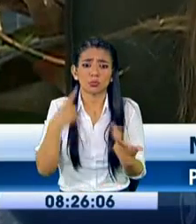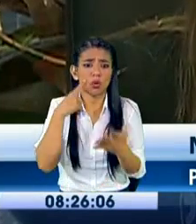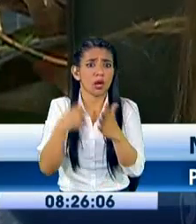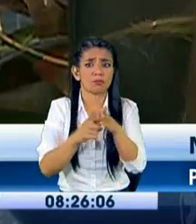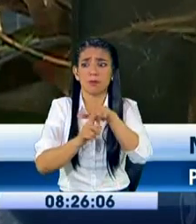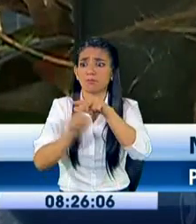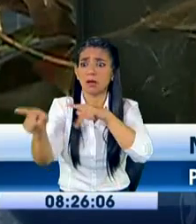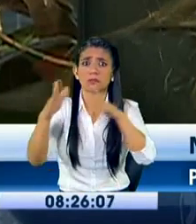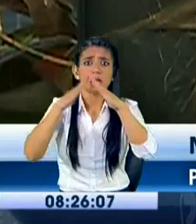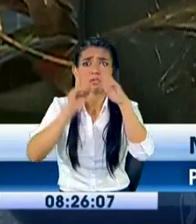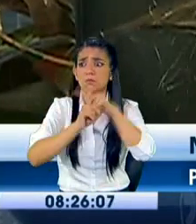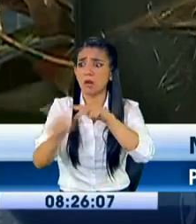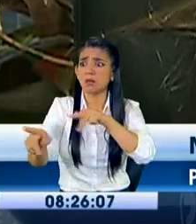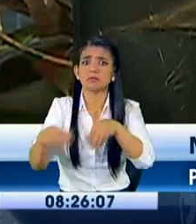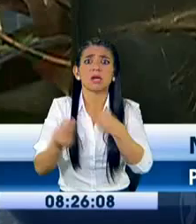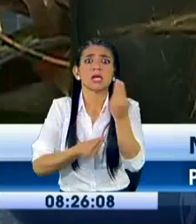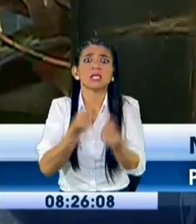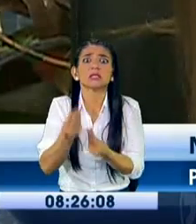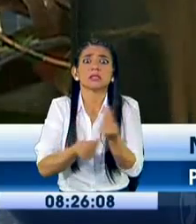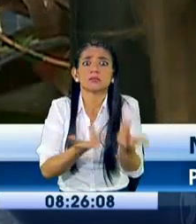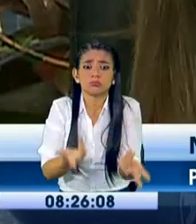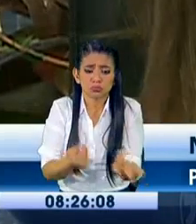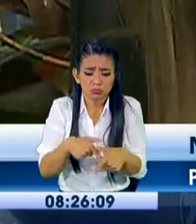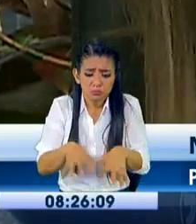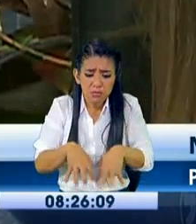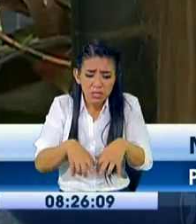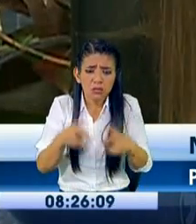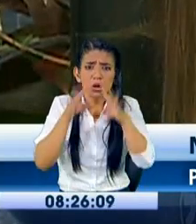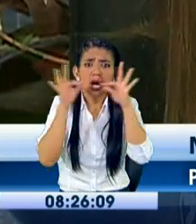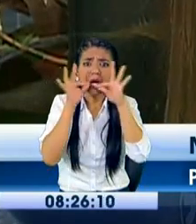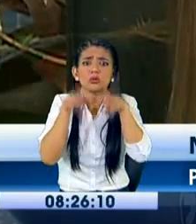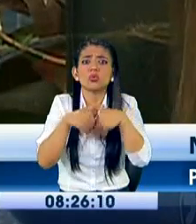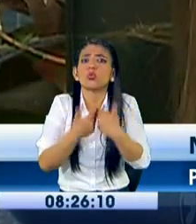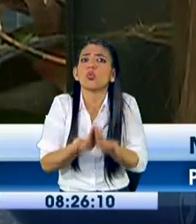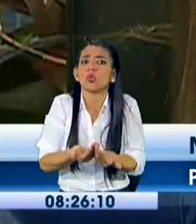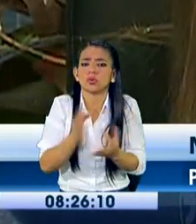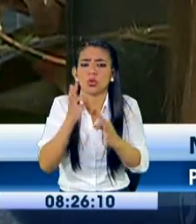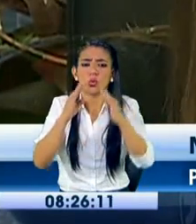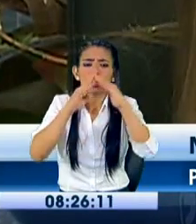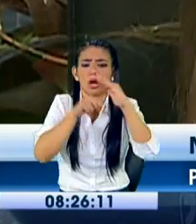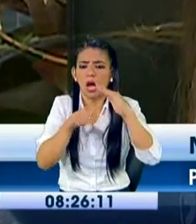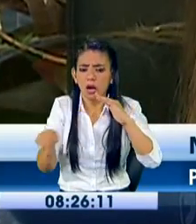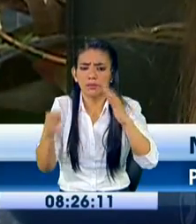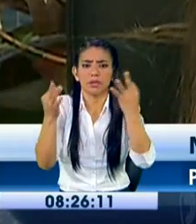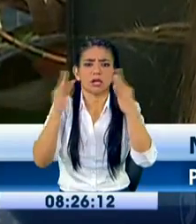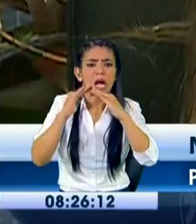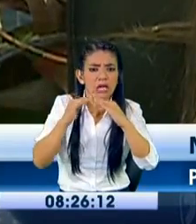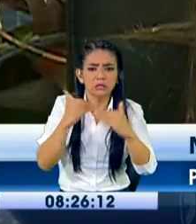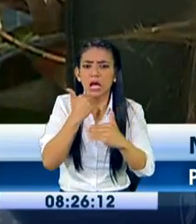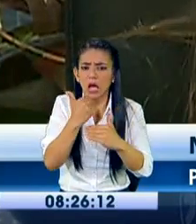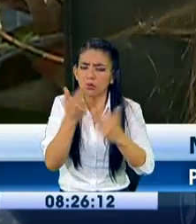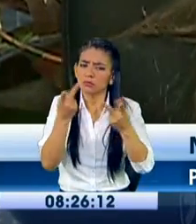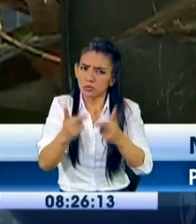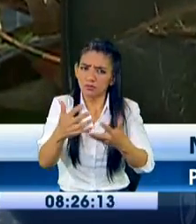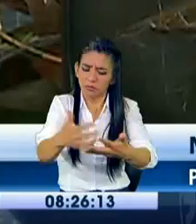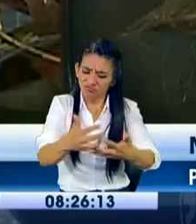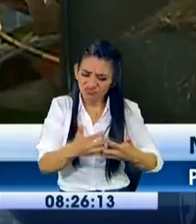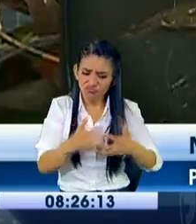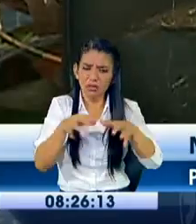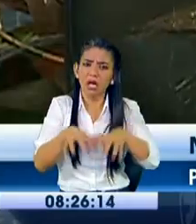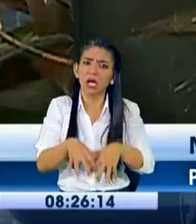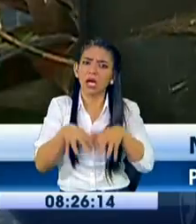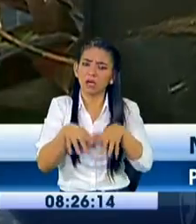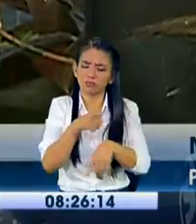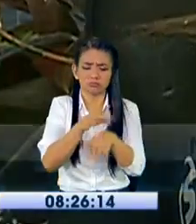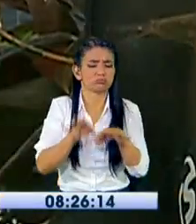y posteriormente capacitado, es donde nosotros vamos a realmente asignar una responsabilidad. Pero eso